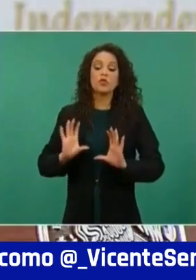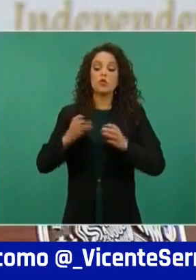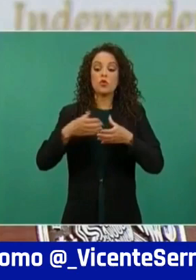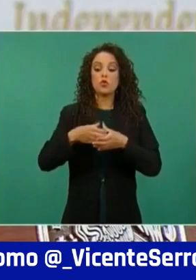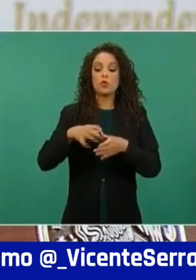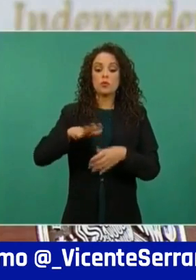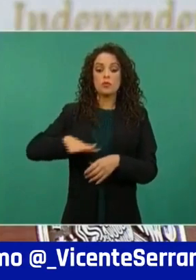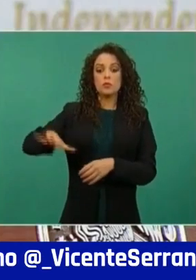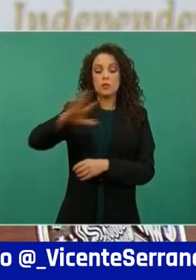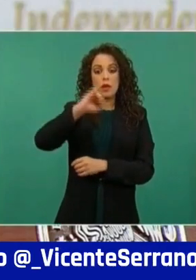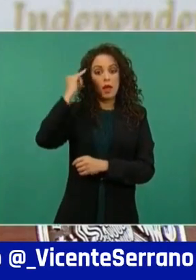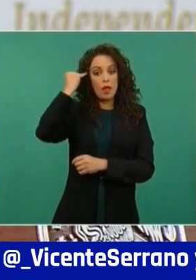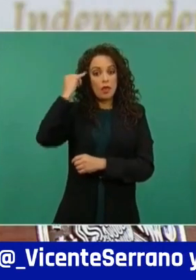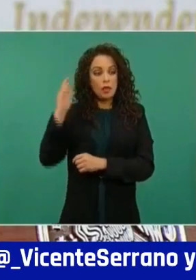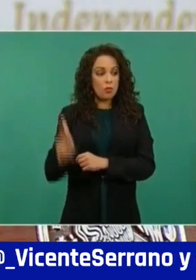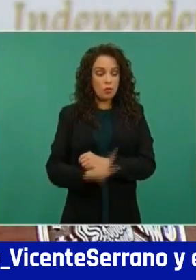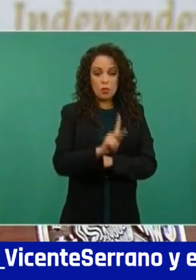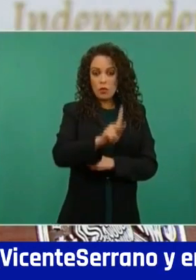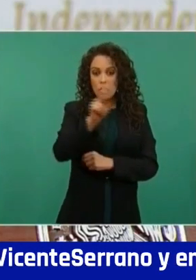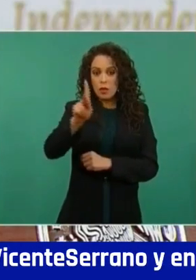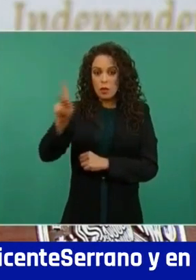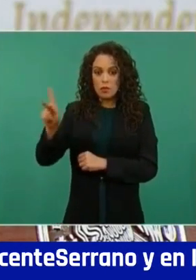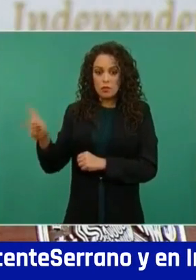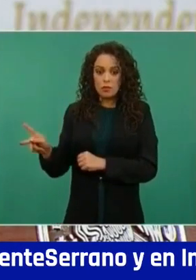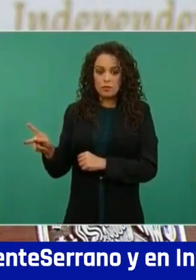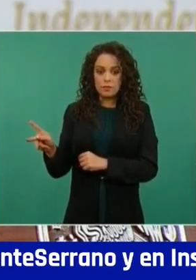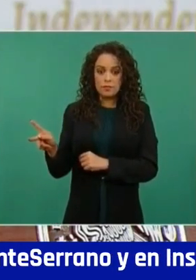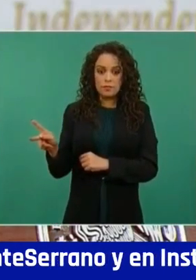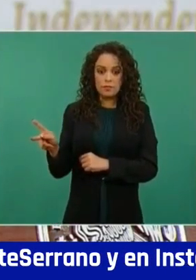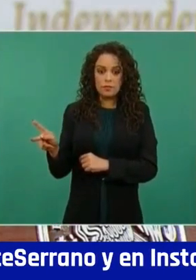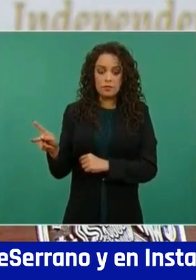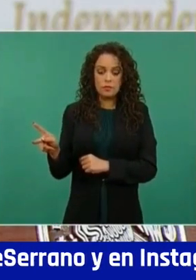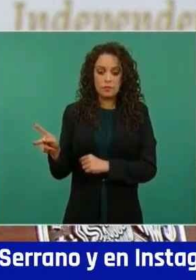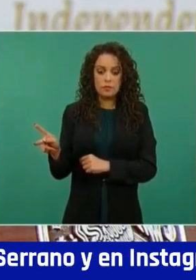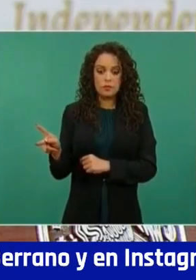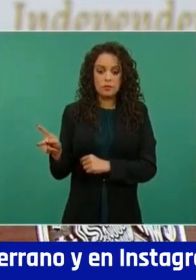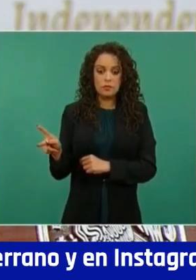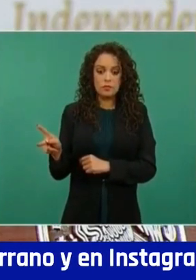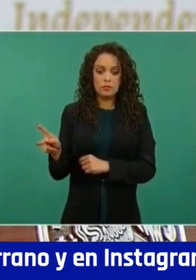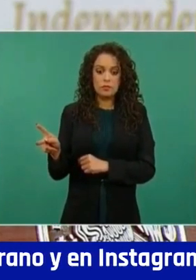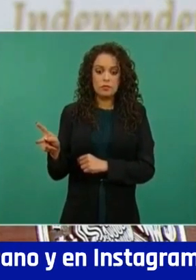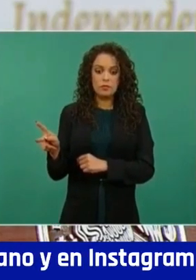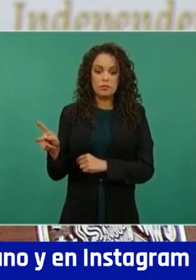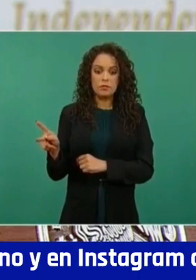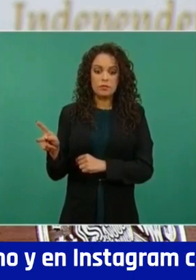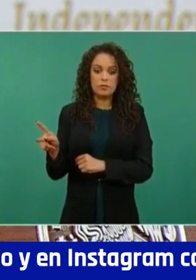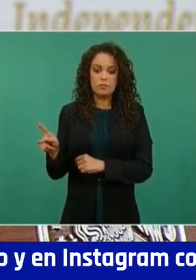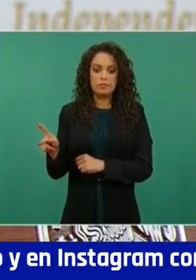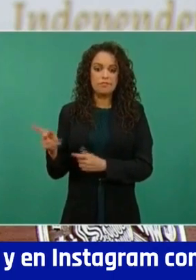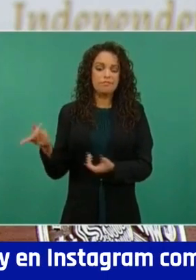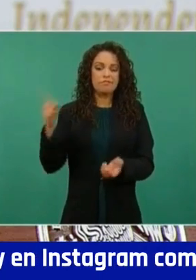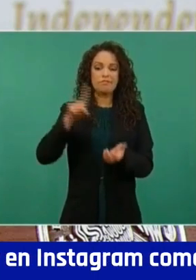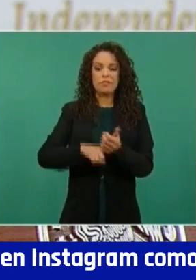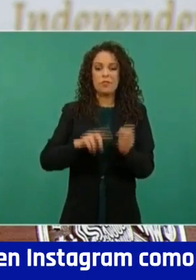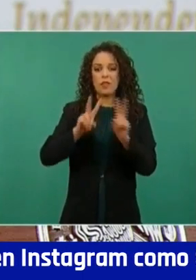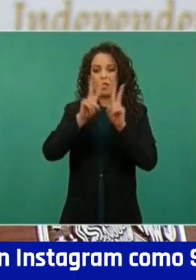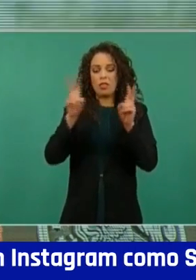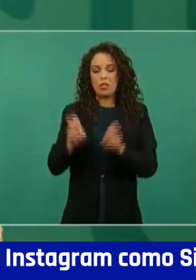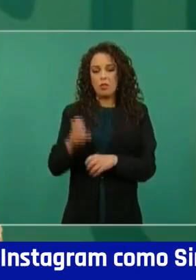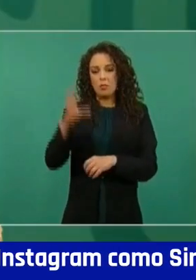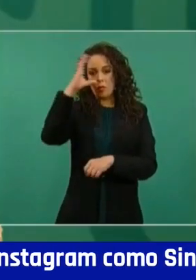indígenas hay una gran reserva de valores culturales, morales,